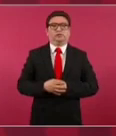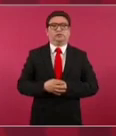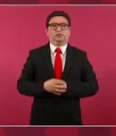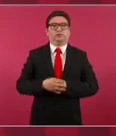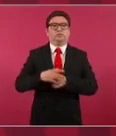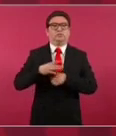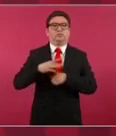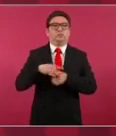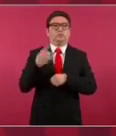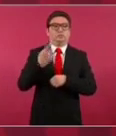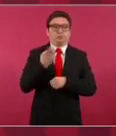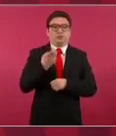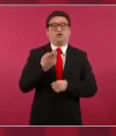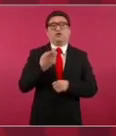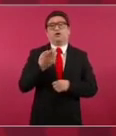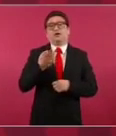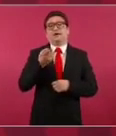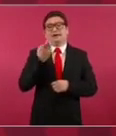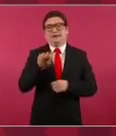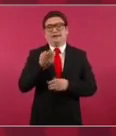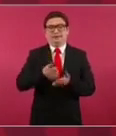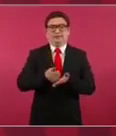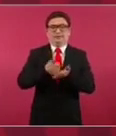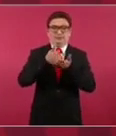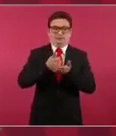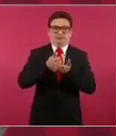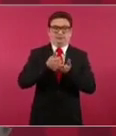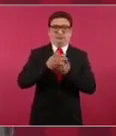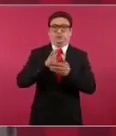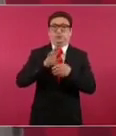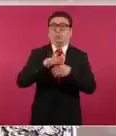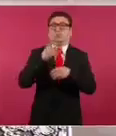esto va a ayudar, si no se sabe,